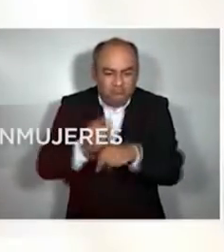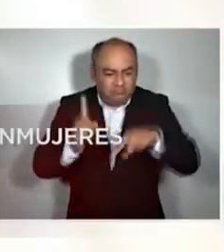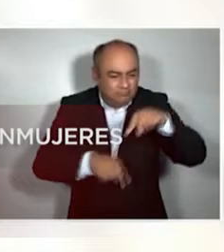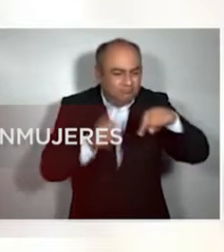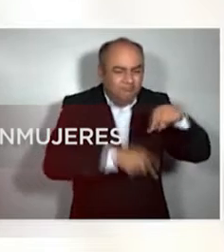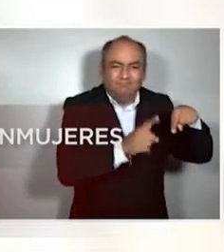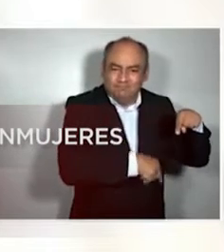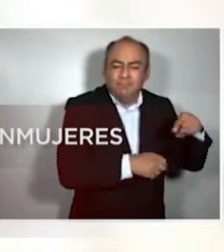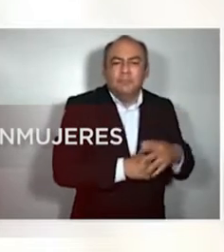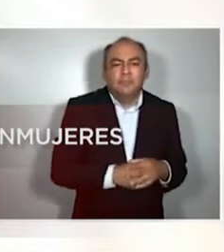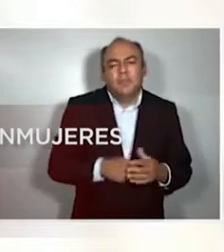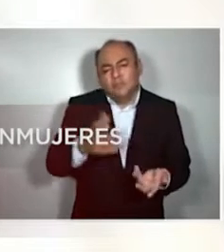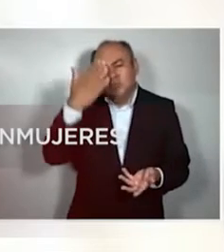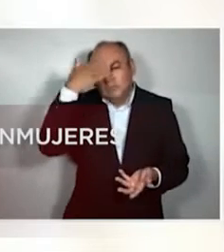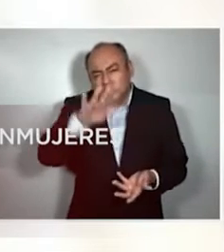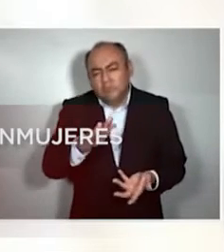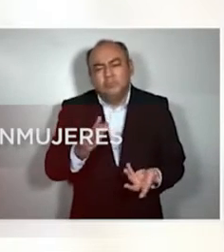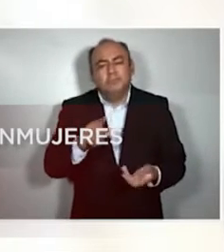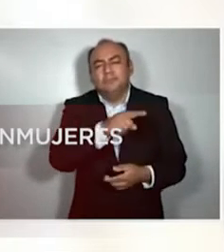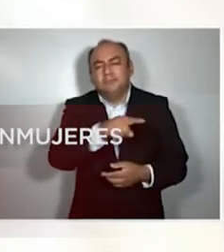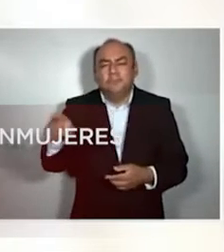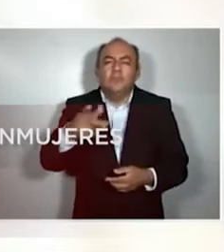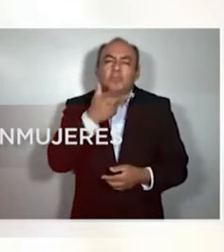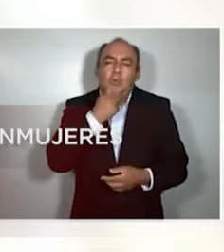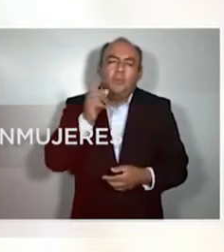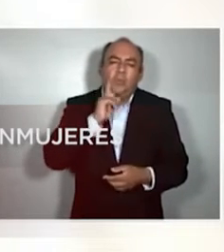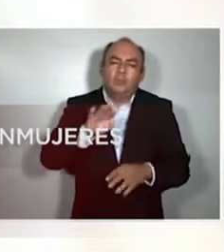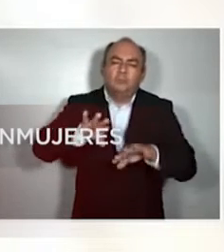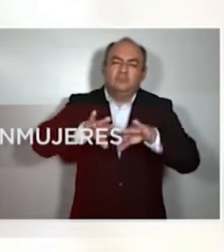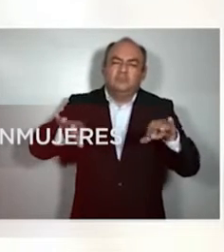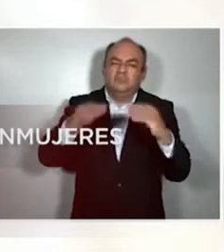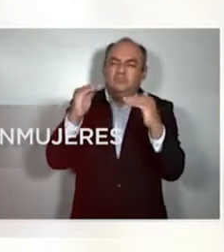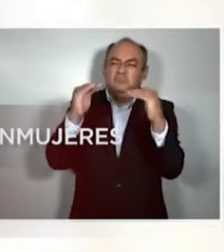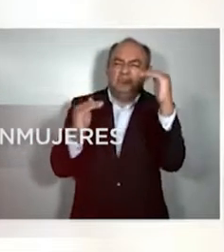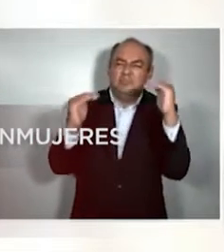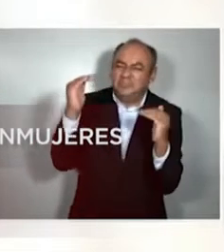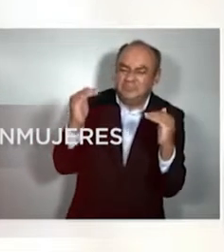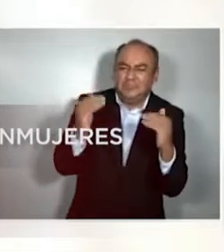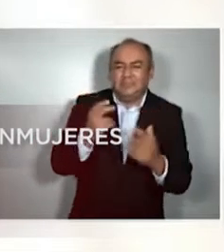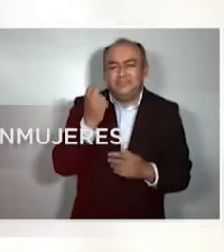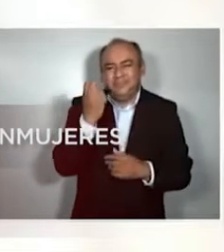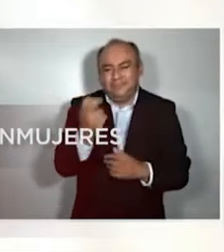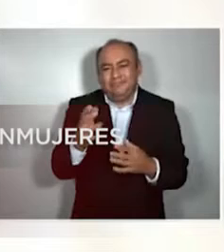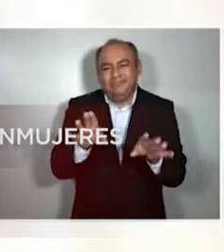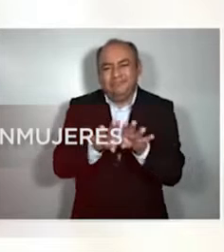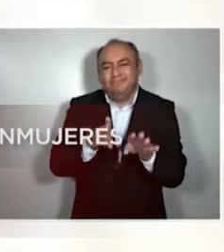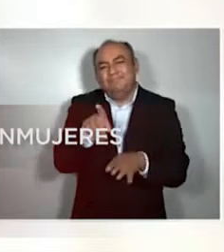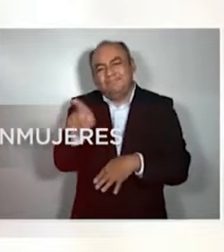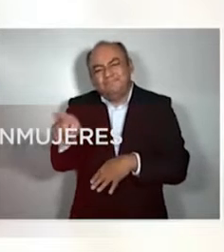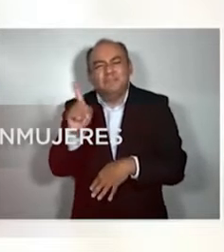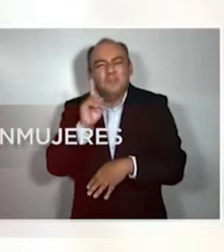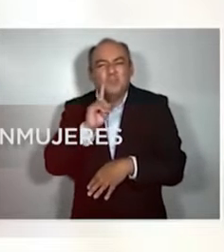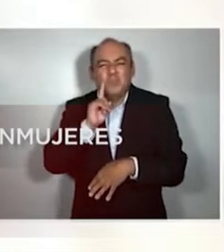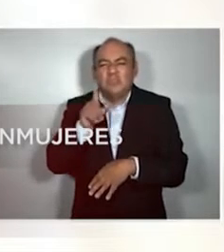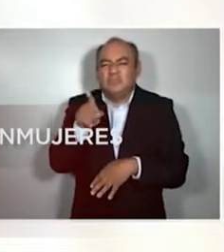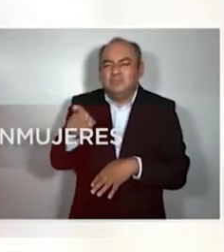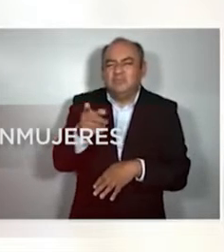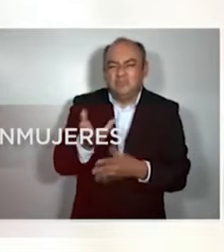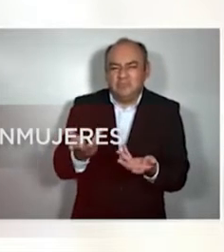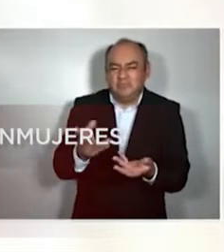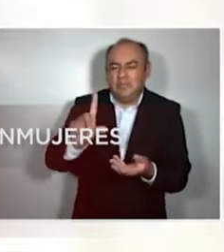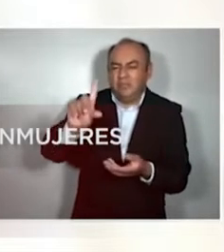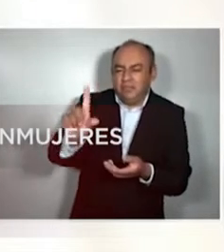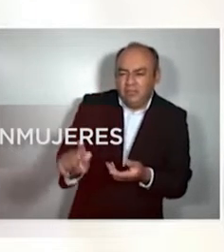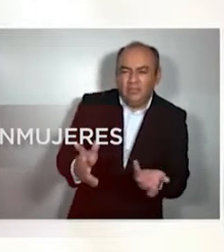estereotipos de género estigmatizan la capacidad productiva y reproductiva de las mujeres, las prácticas